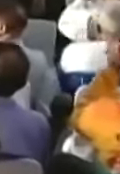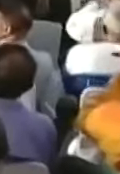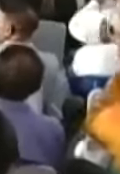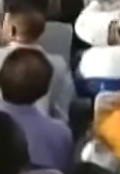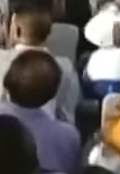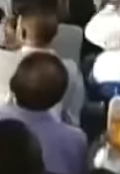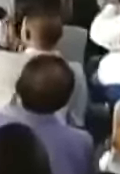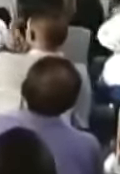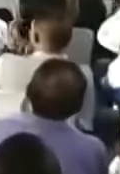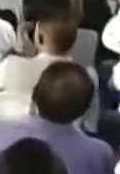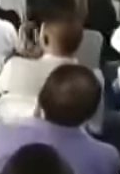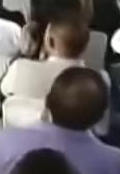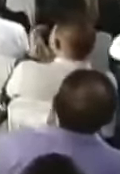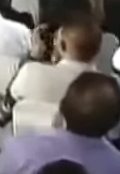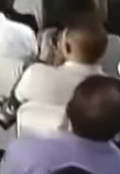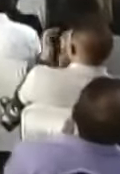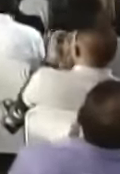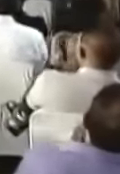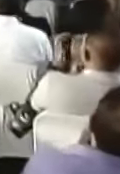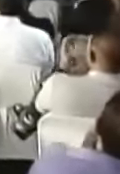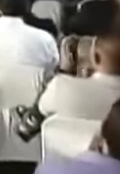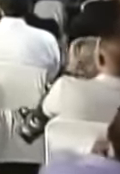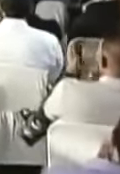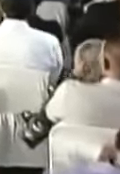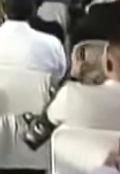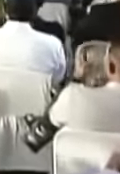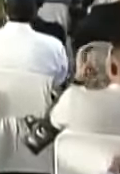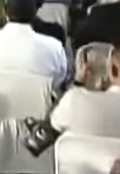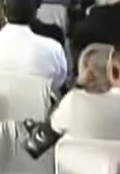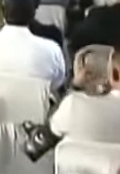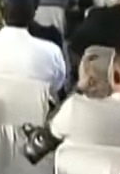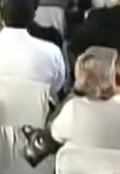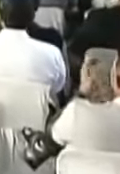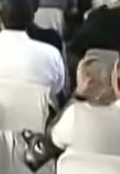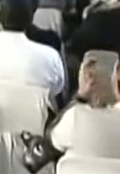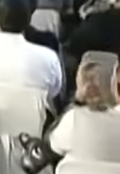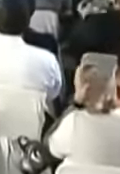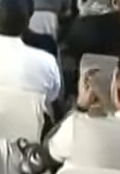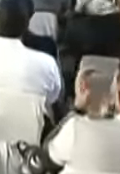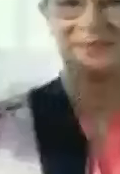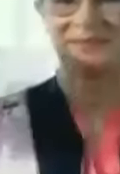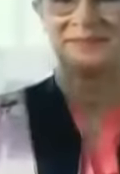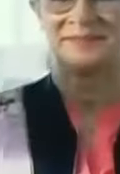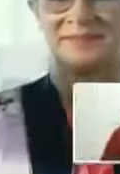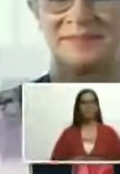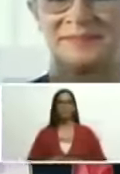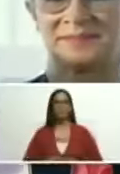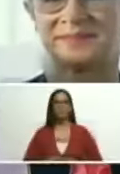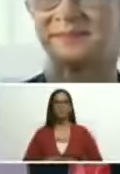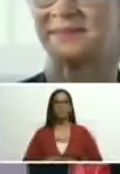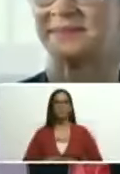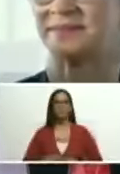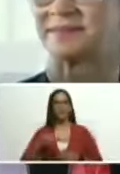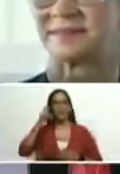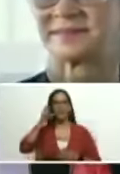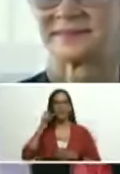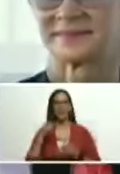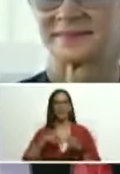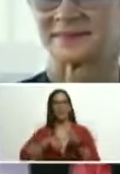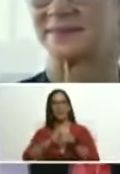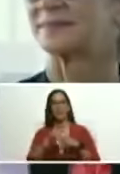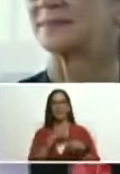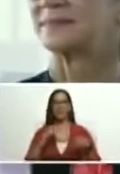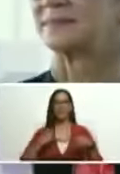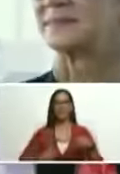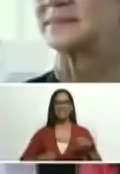Dirían en Maracaibo, pa' que vos veáis, di la orden, el día que me iba pa' China,